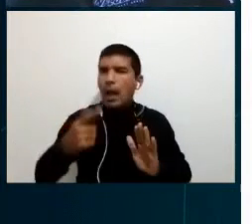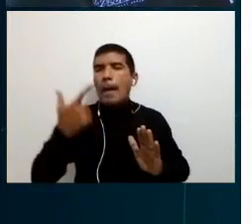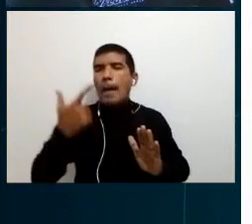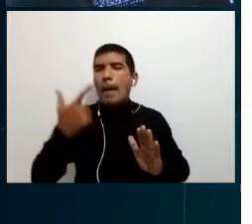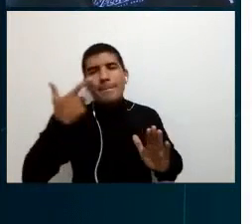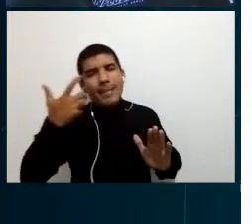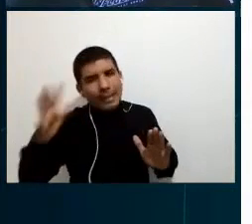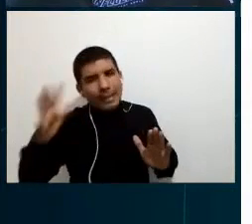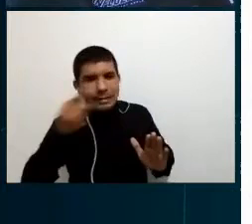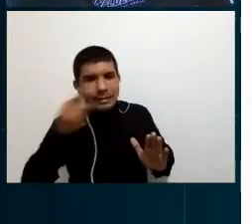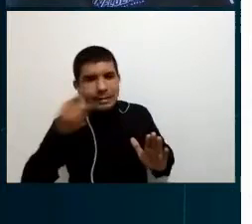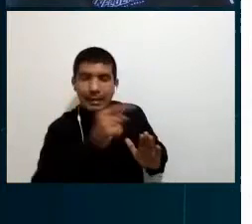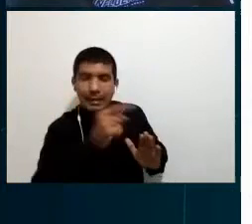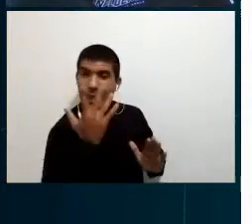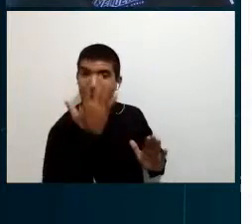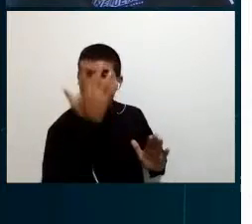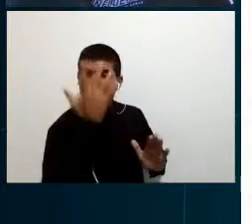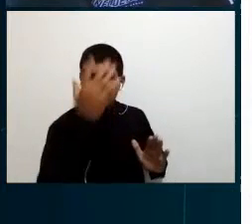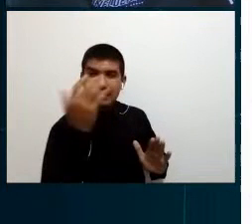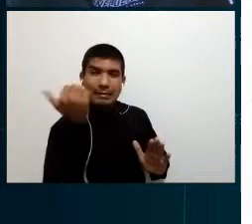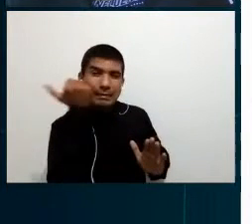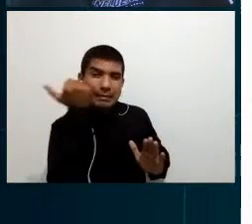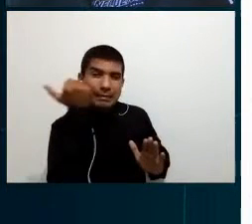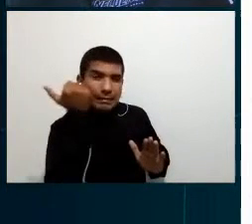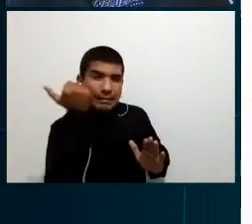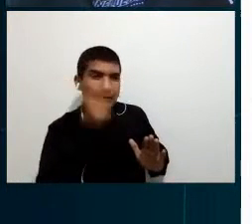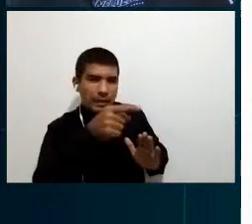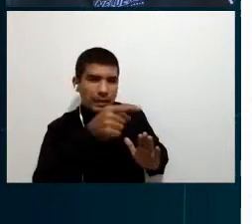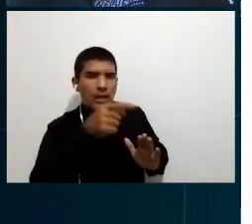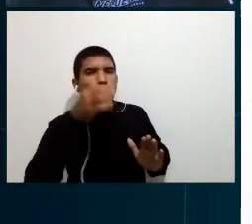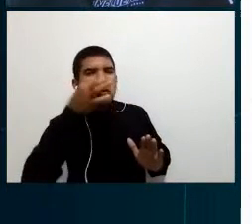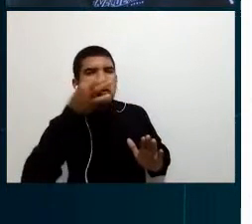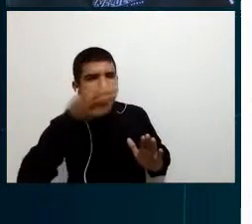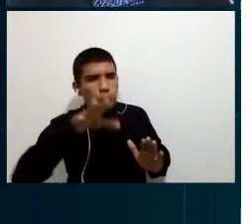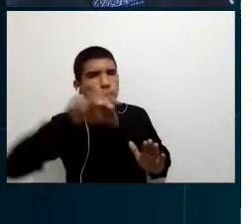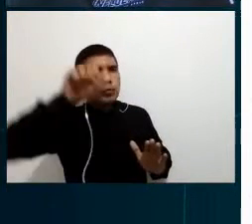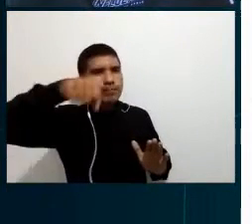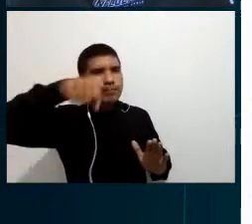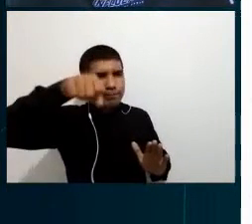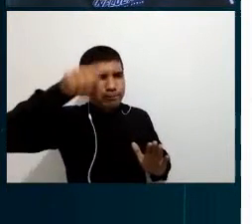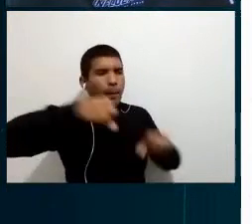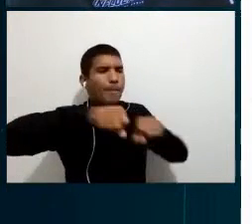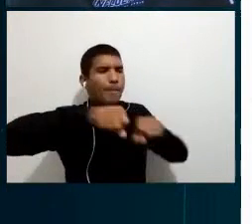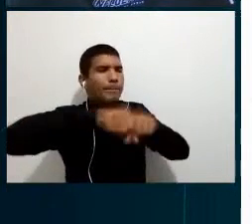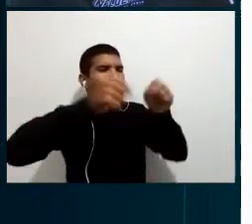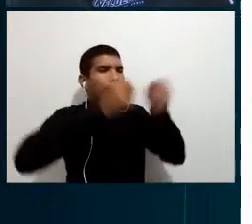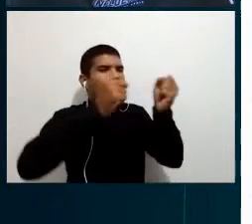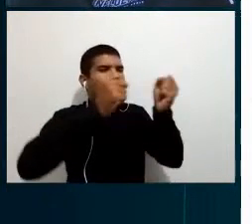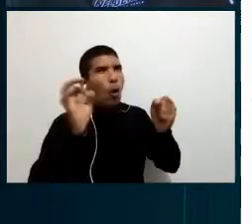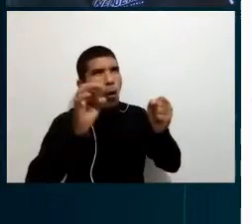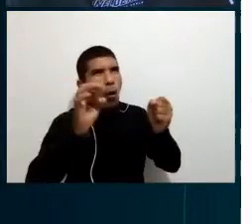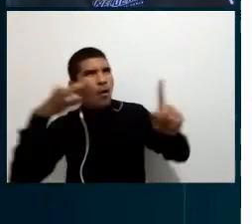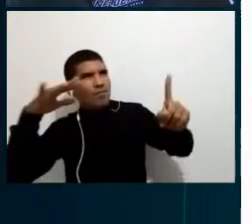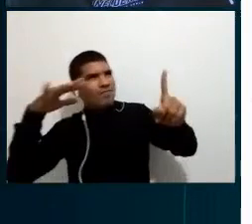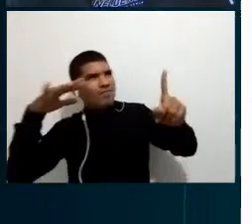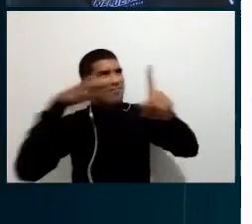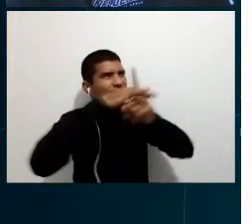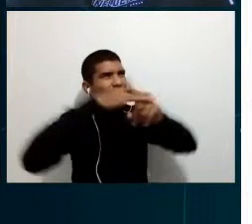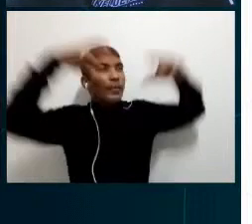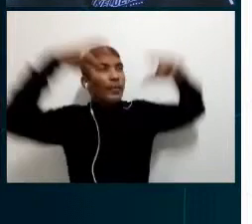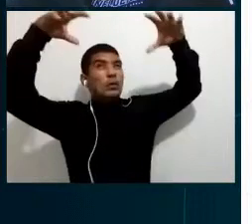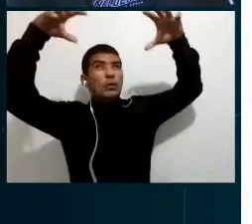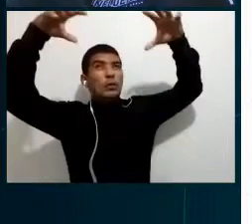industria. Entonces, cabe resaltar que este tipo de gas aislante es el más utilizado en la industria